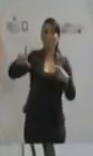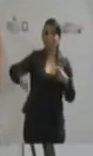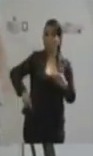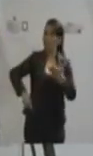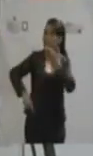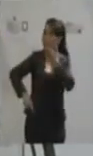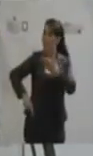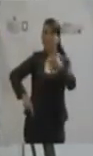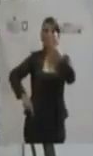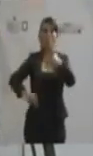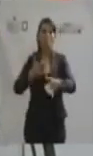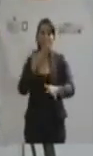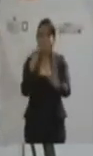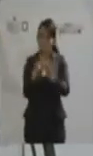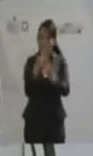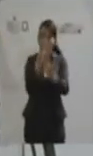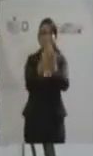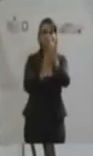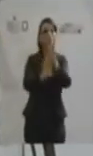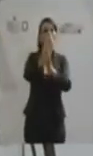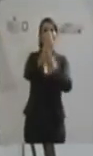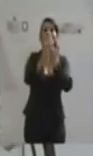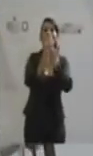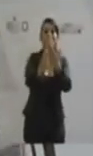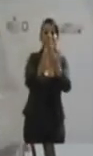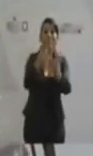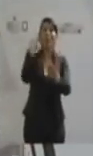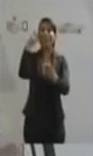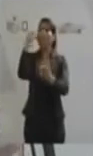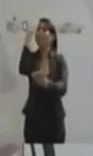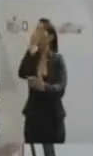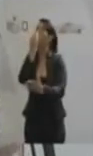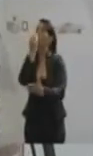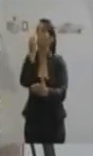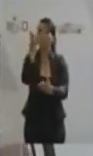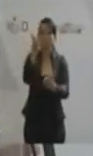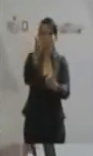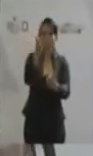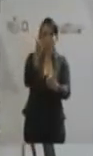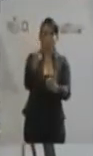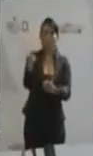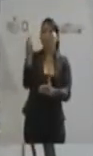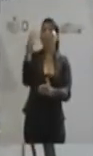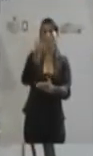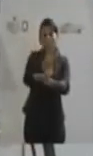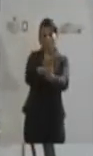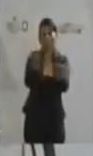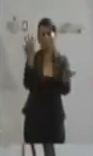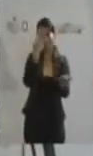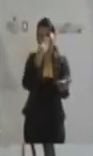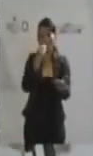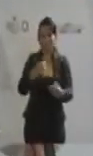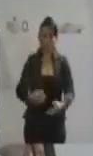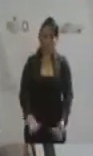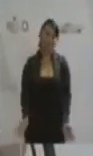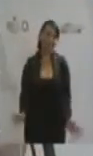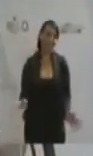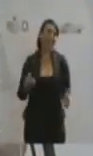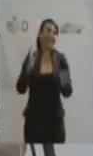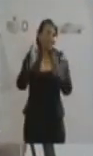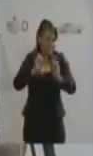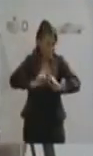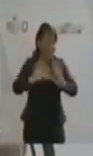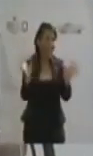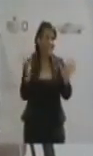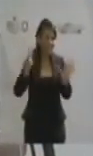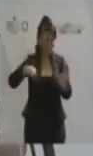y de qué querétaro es bonito porque tú eres gente bonita claro que somos gente bonita claro que